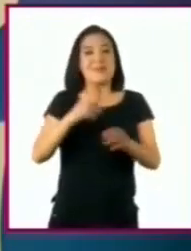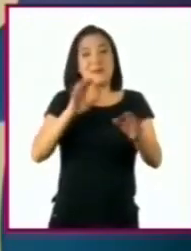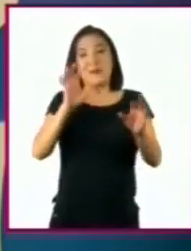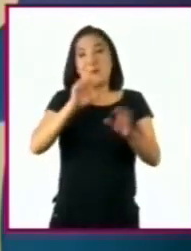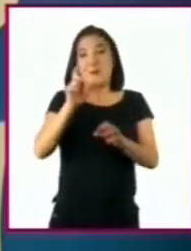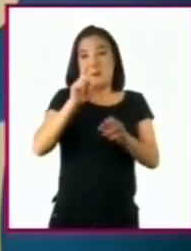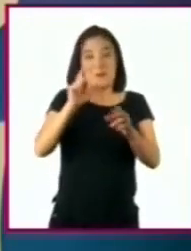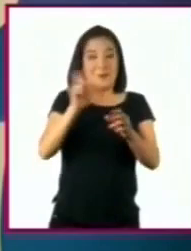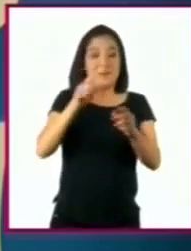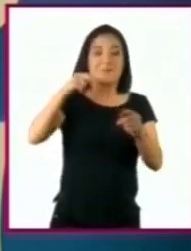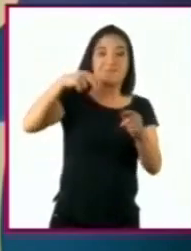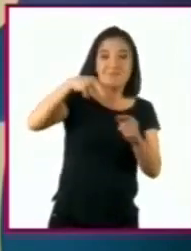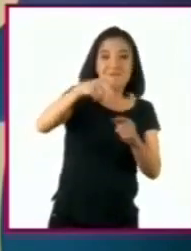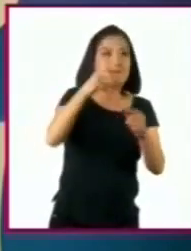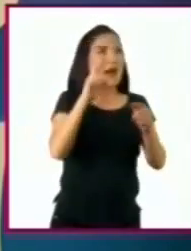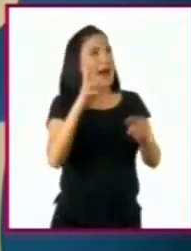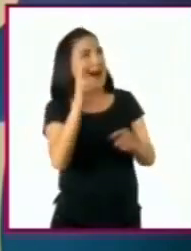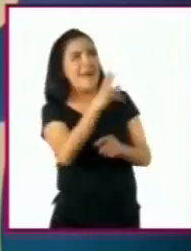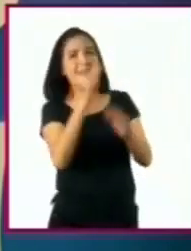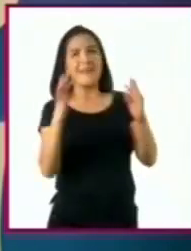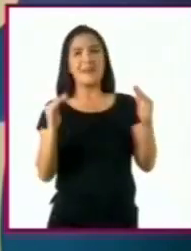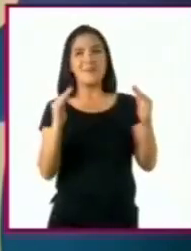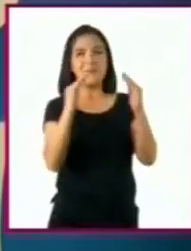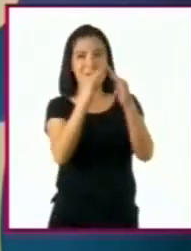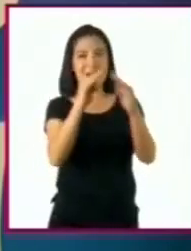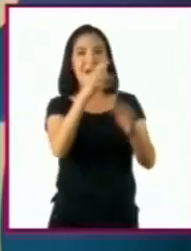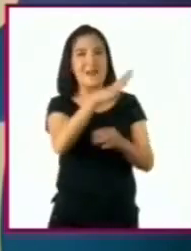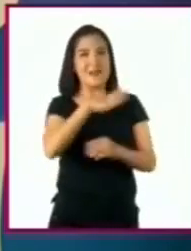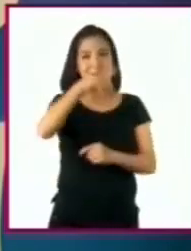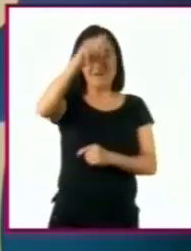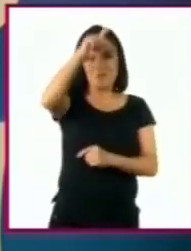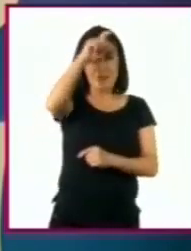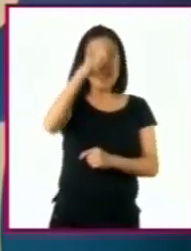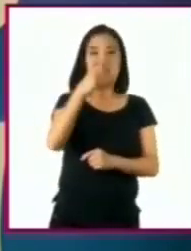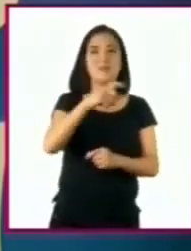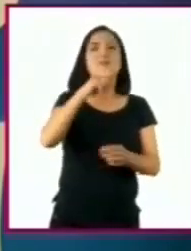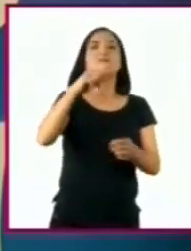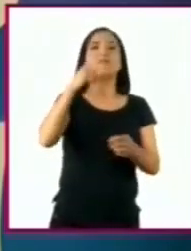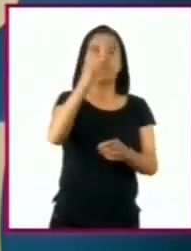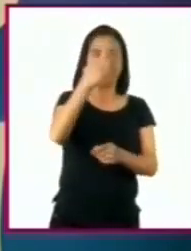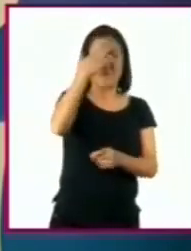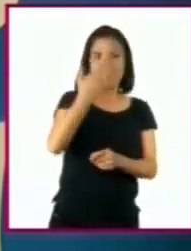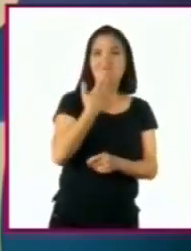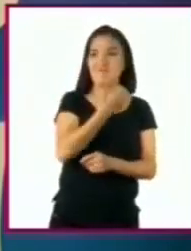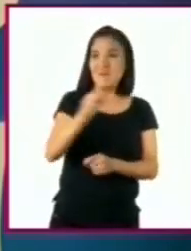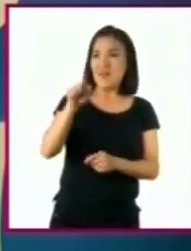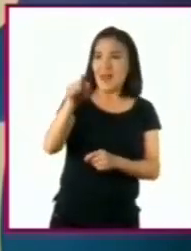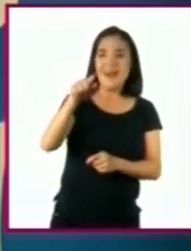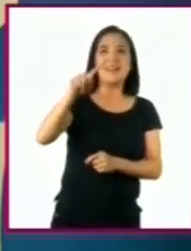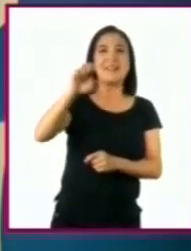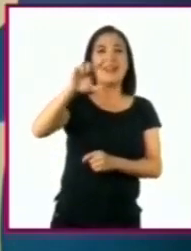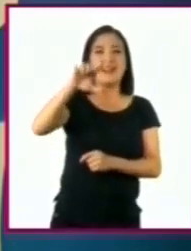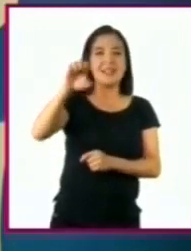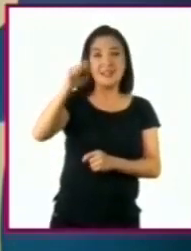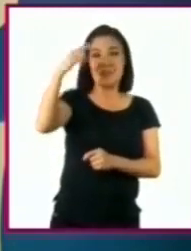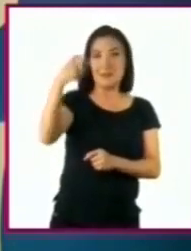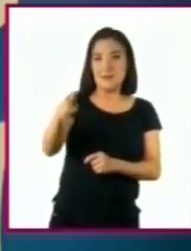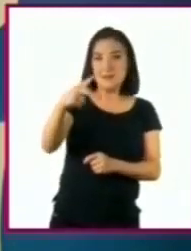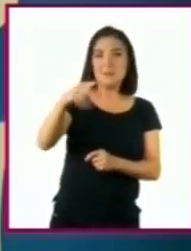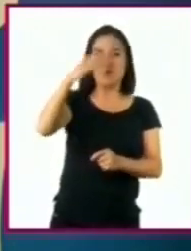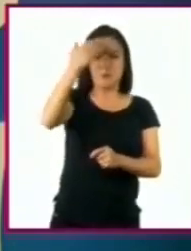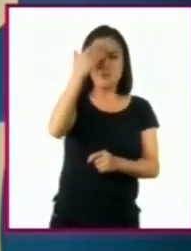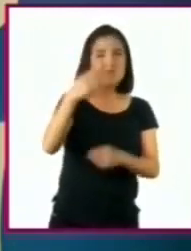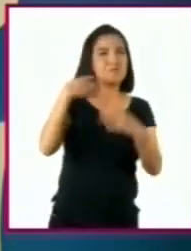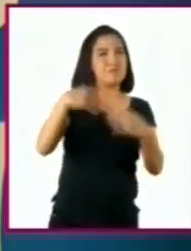de Keops, el faraón, sabiendo que Tales era famoso por su gran ingenio y su conocimiento en matemáticas,